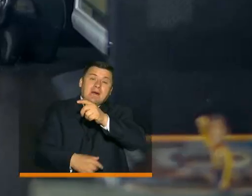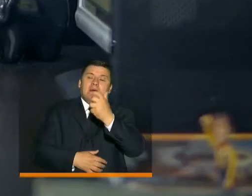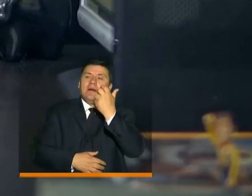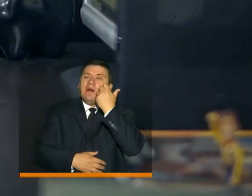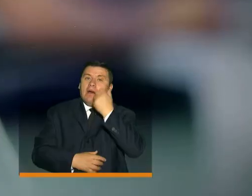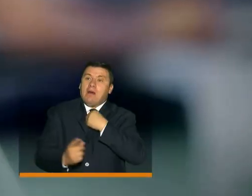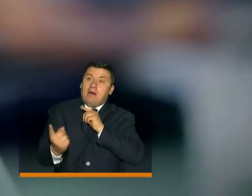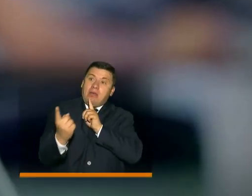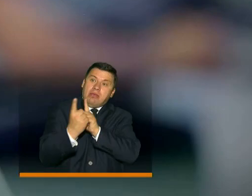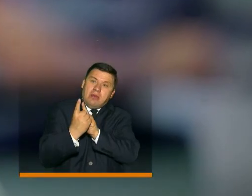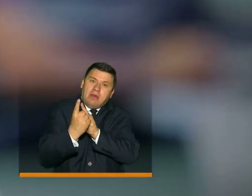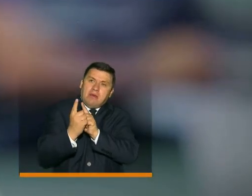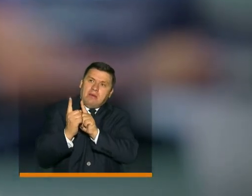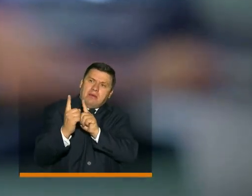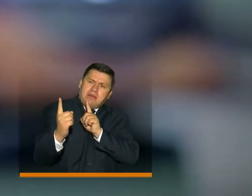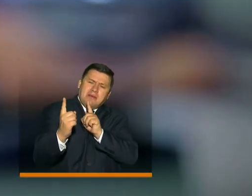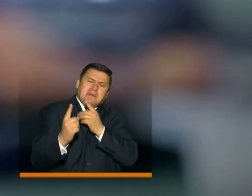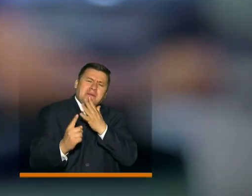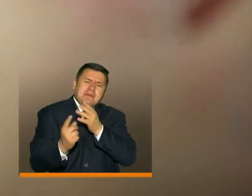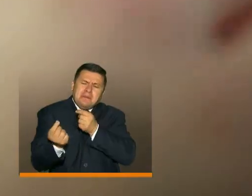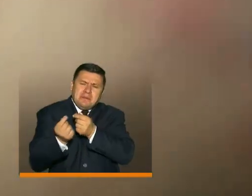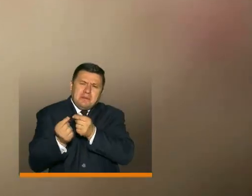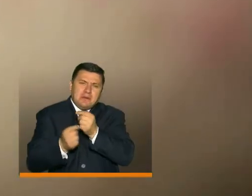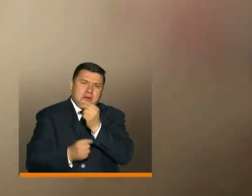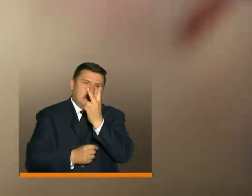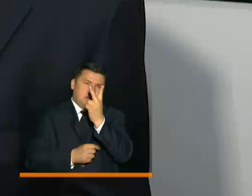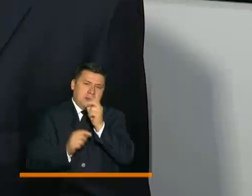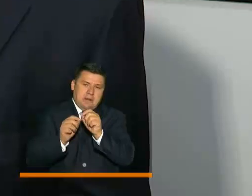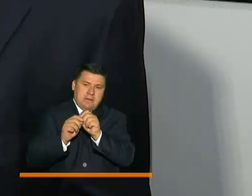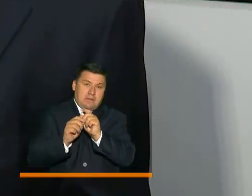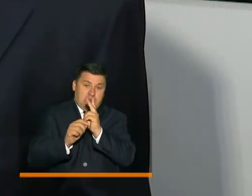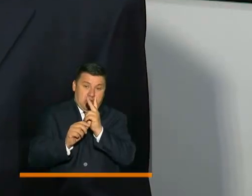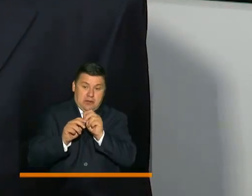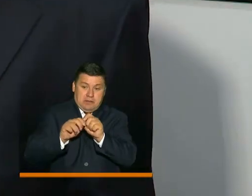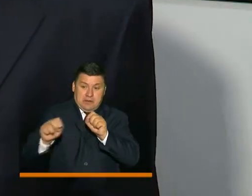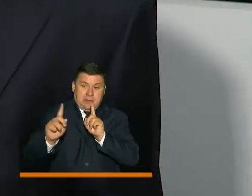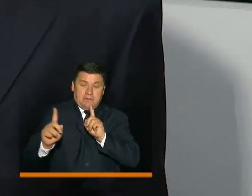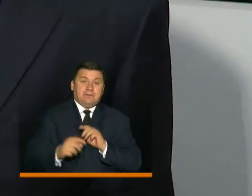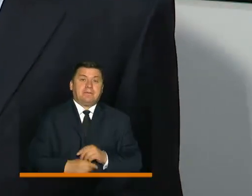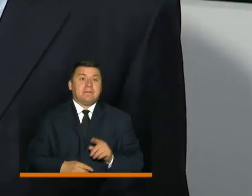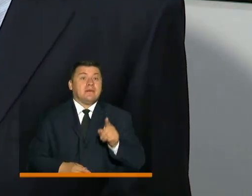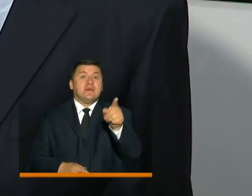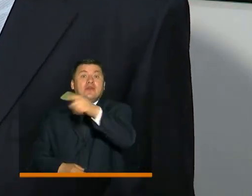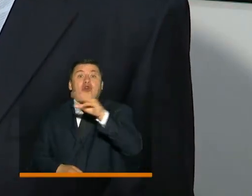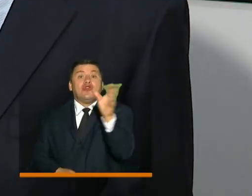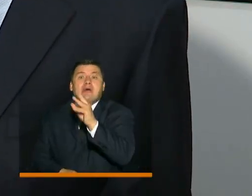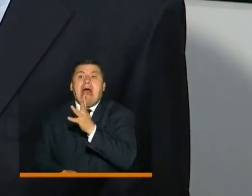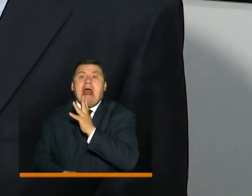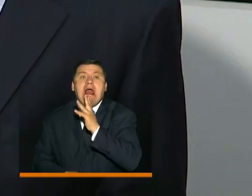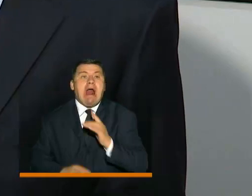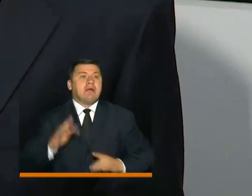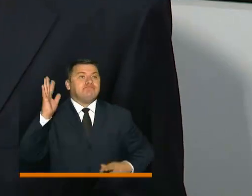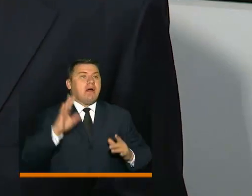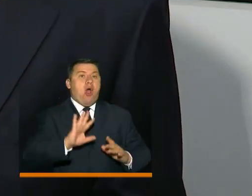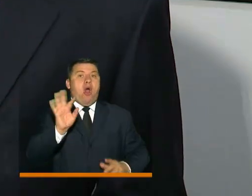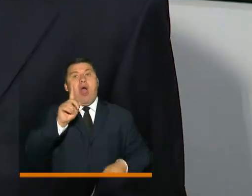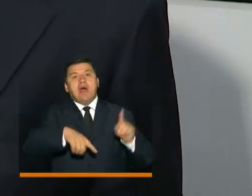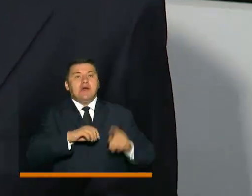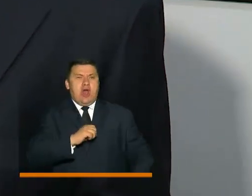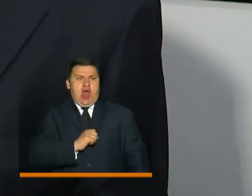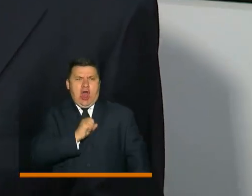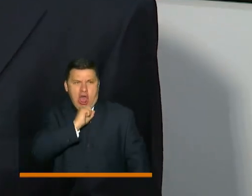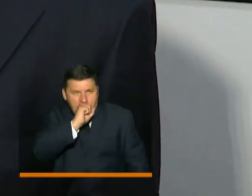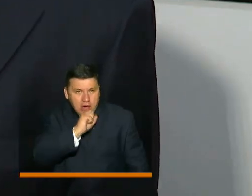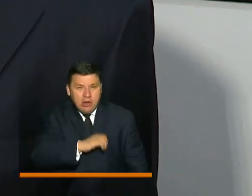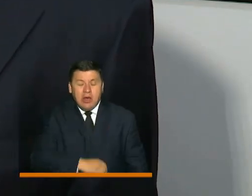contacto cercano a una distancia hasta aproximadamente 2 metros. Cuando todos hablamos o tosemos